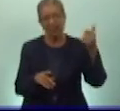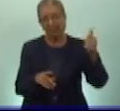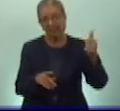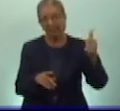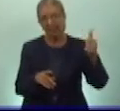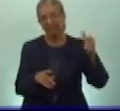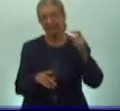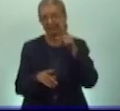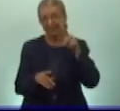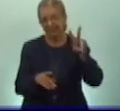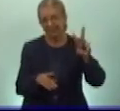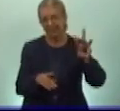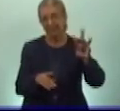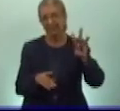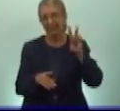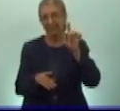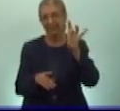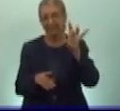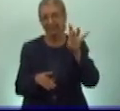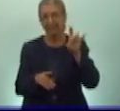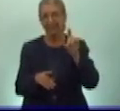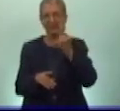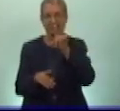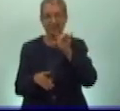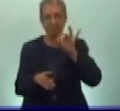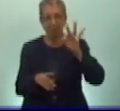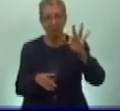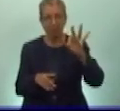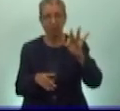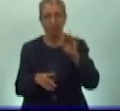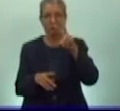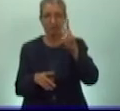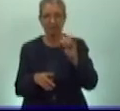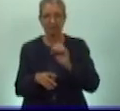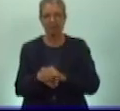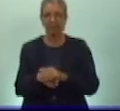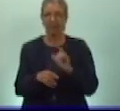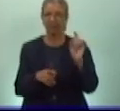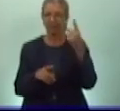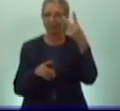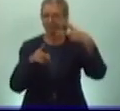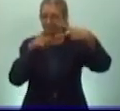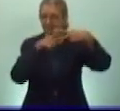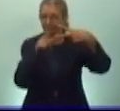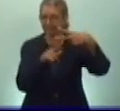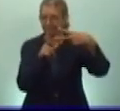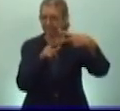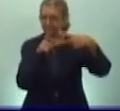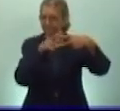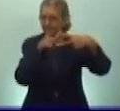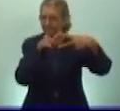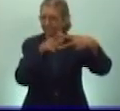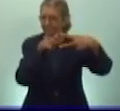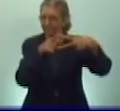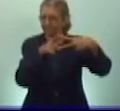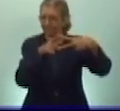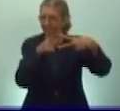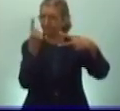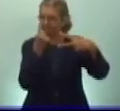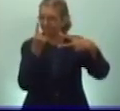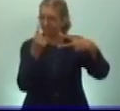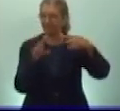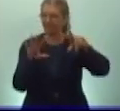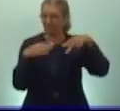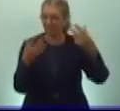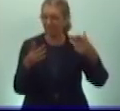10, 13, 15, 18 y 20. Y vamos entonces a buscar cuáles de estos,